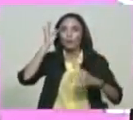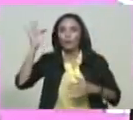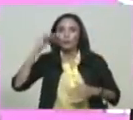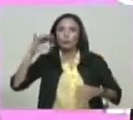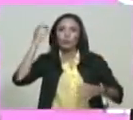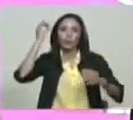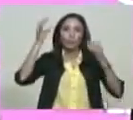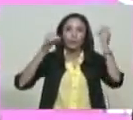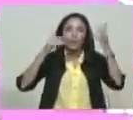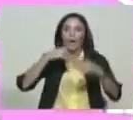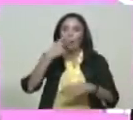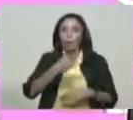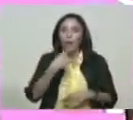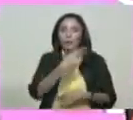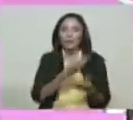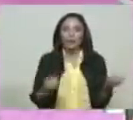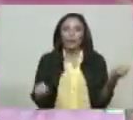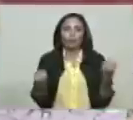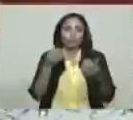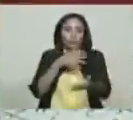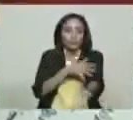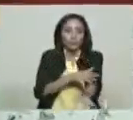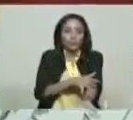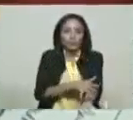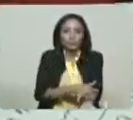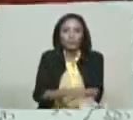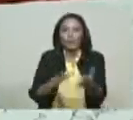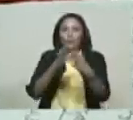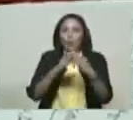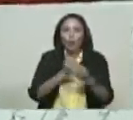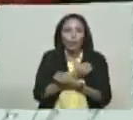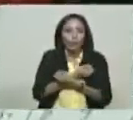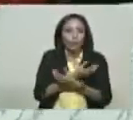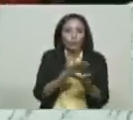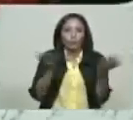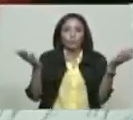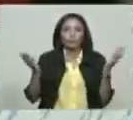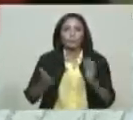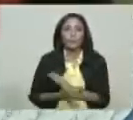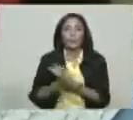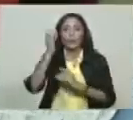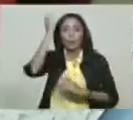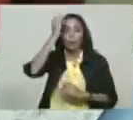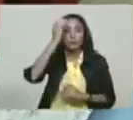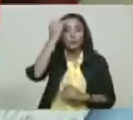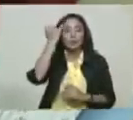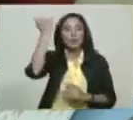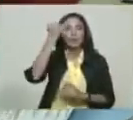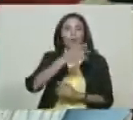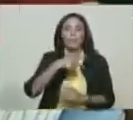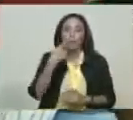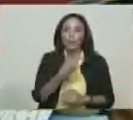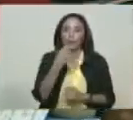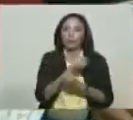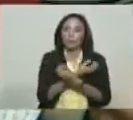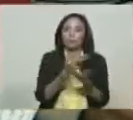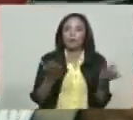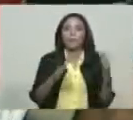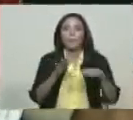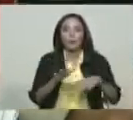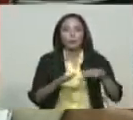que se le meten en las venas, en los genes de los pueblos, para su conciencia política, para avanzar.